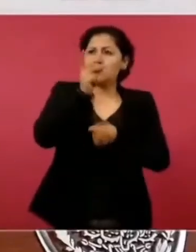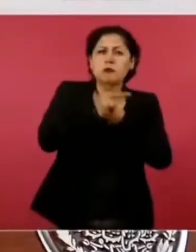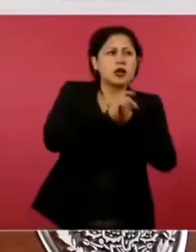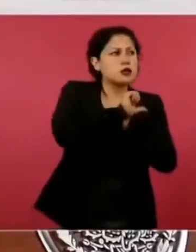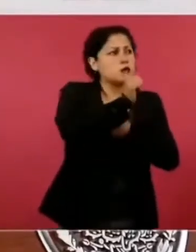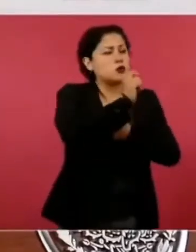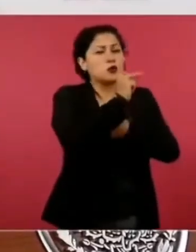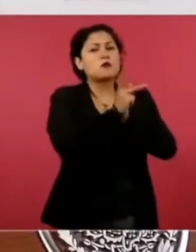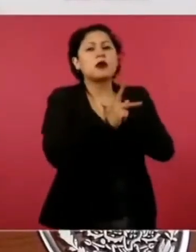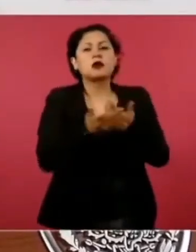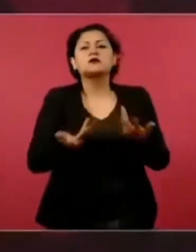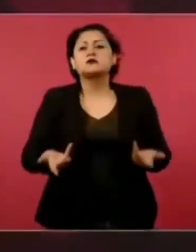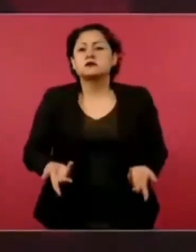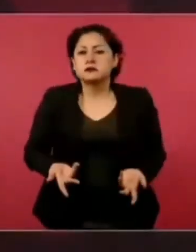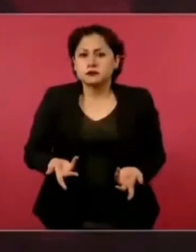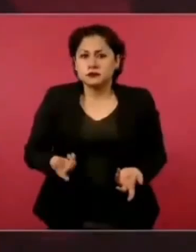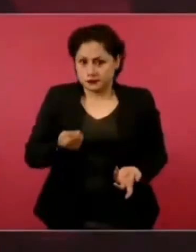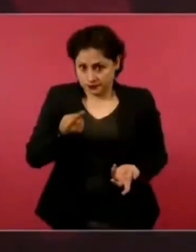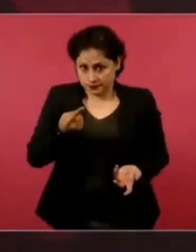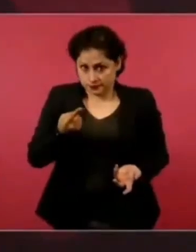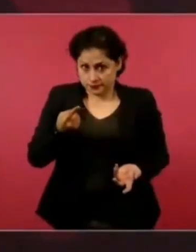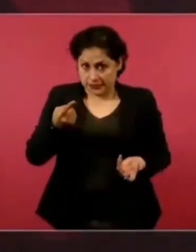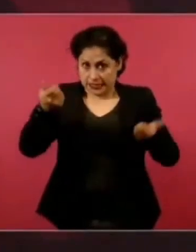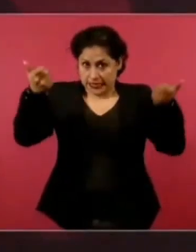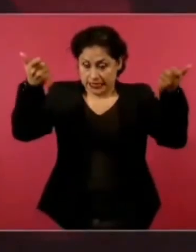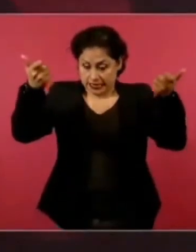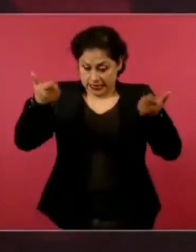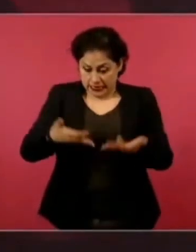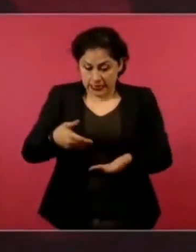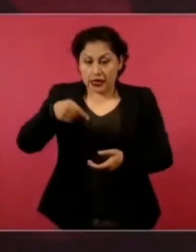tiene este ingreso.